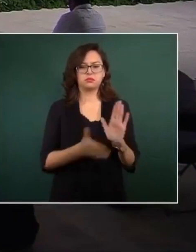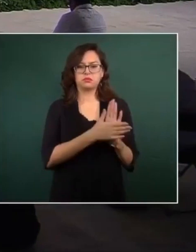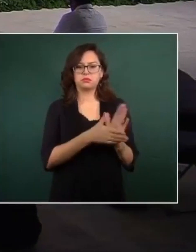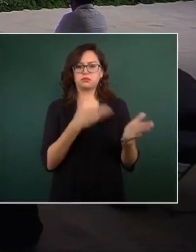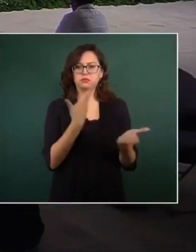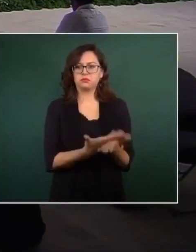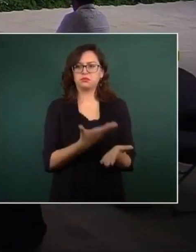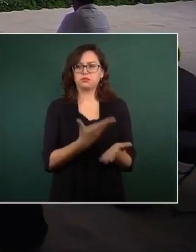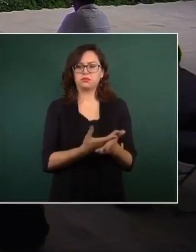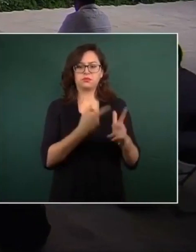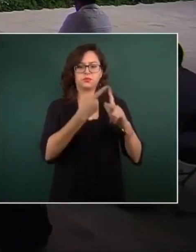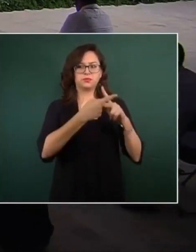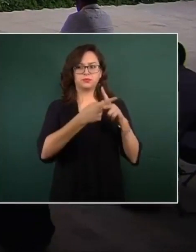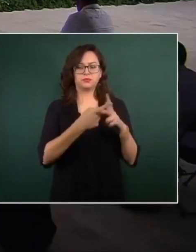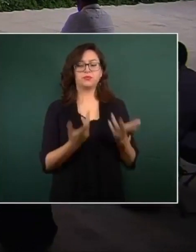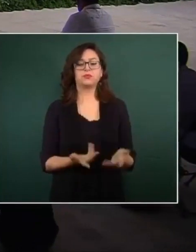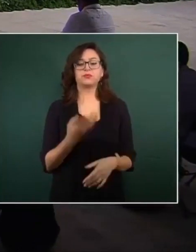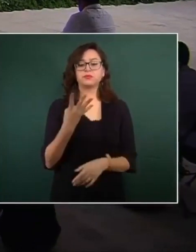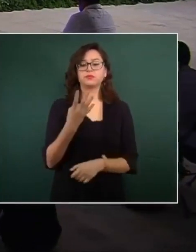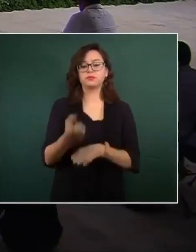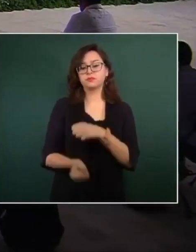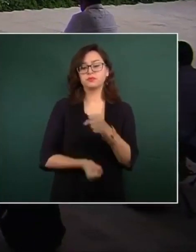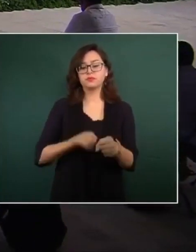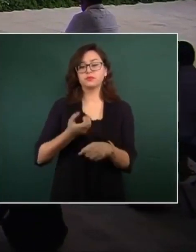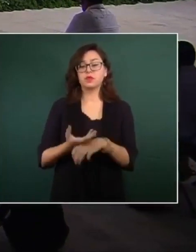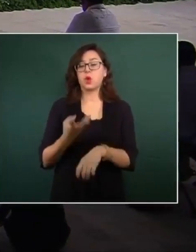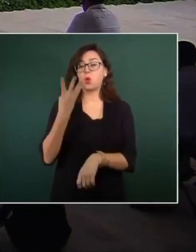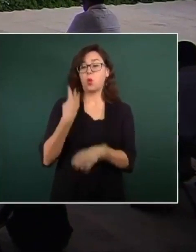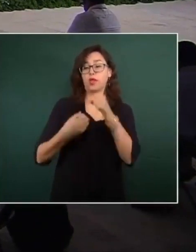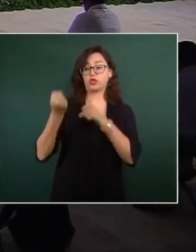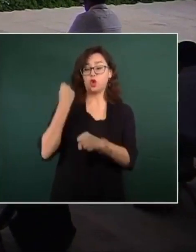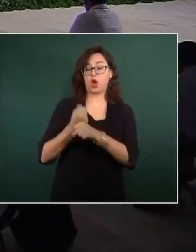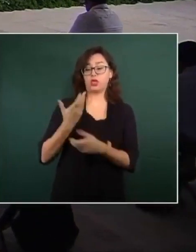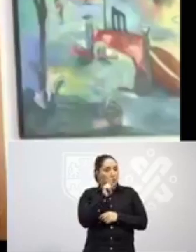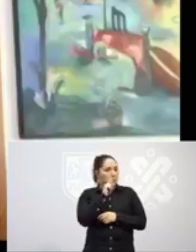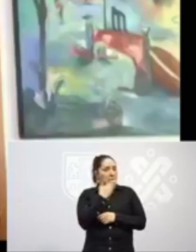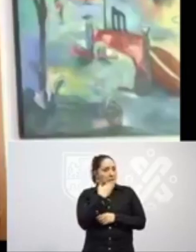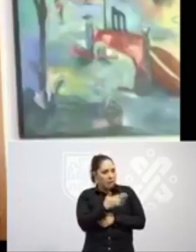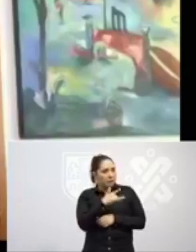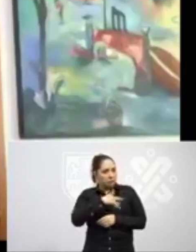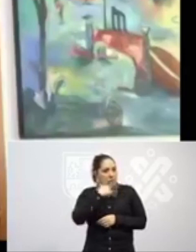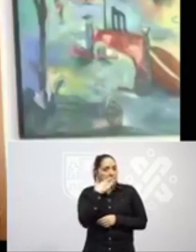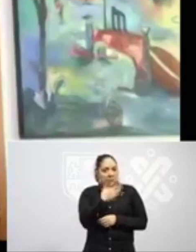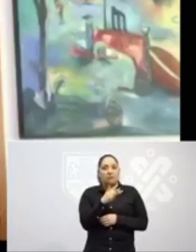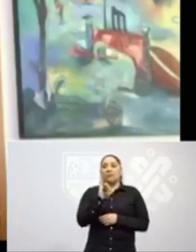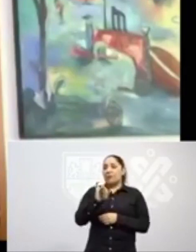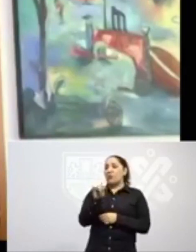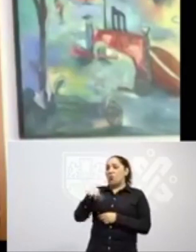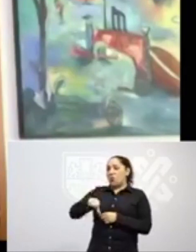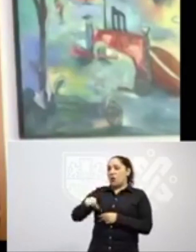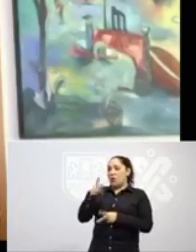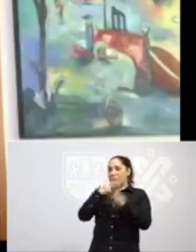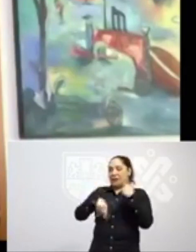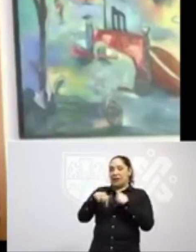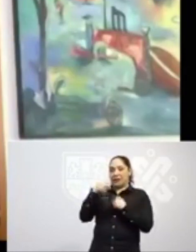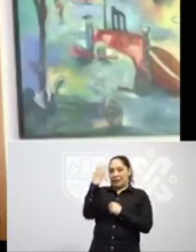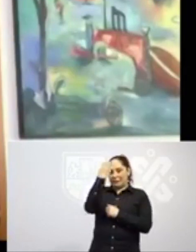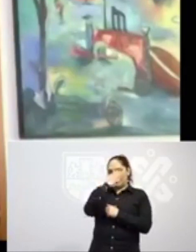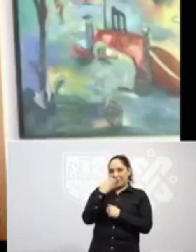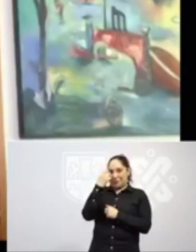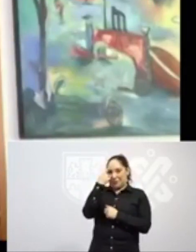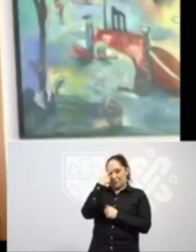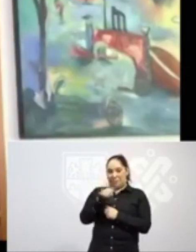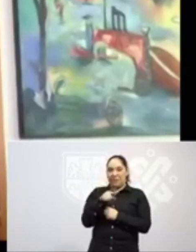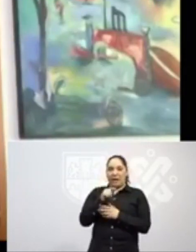relacionados con la pandemia adelantó que guerrero seguirá el semáforo naranja también la ciudad de méxico seguirá en naranja y